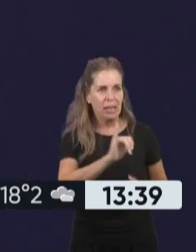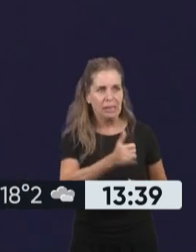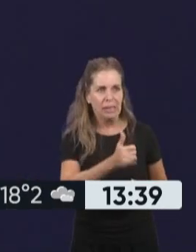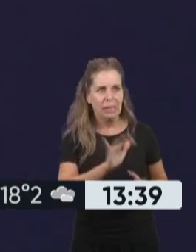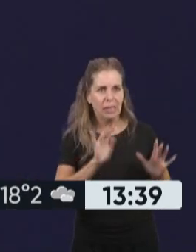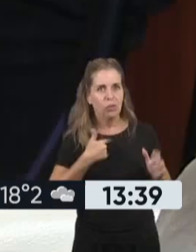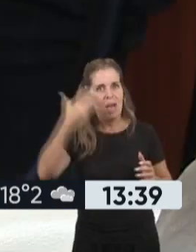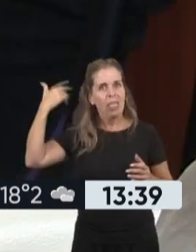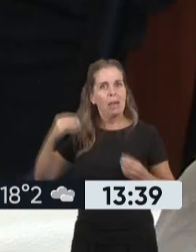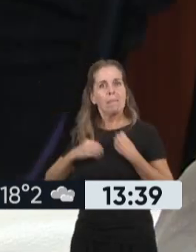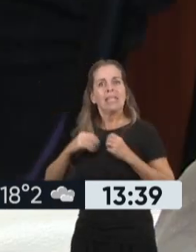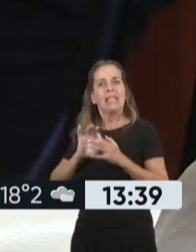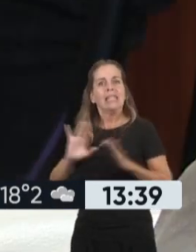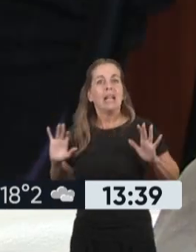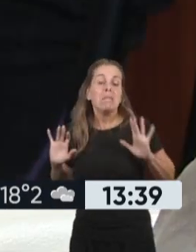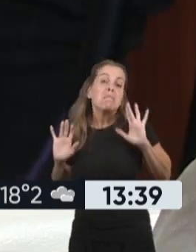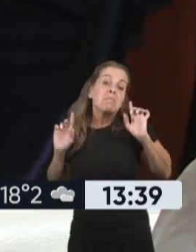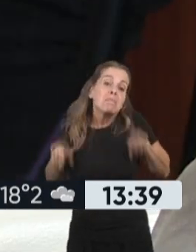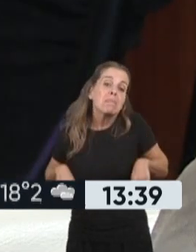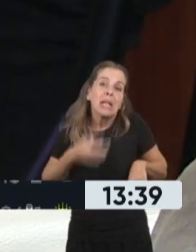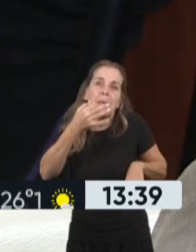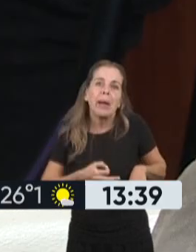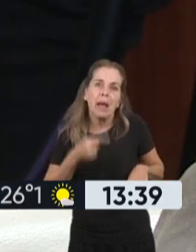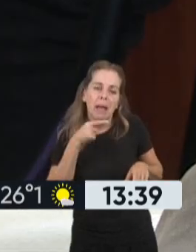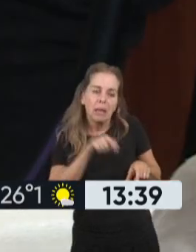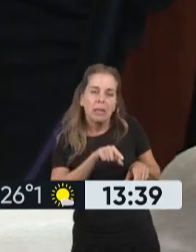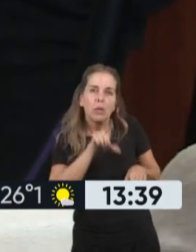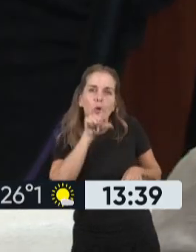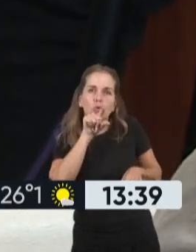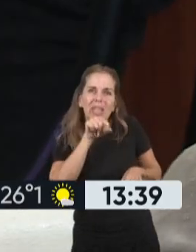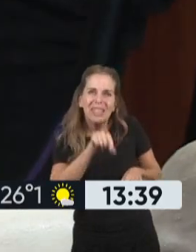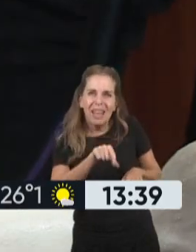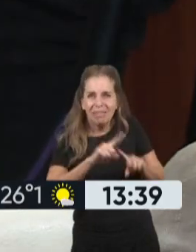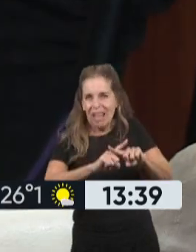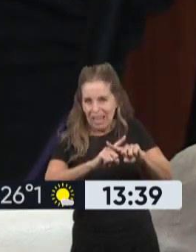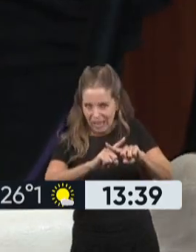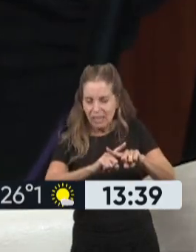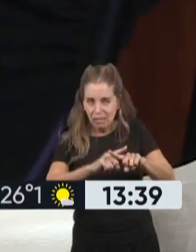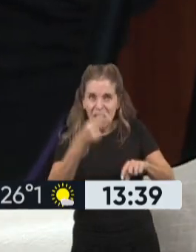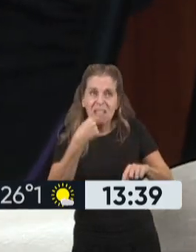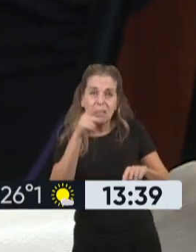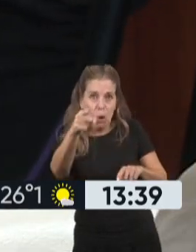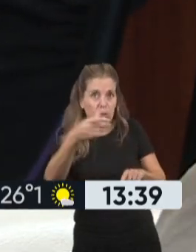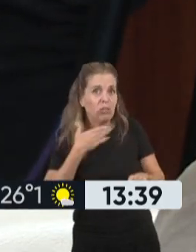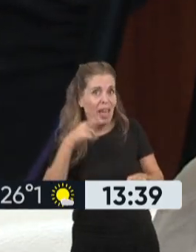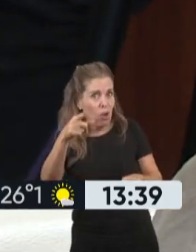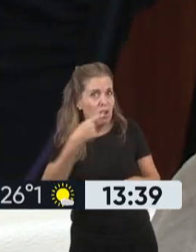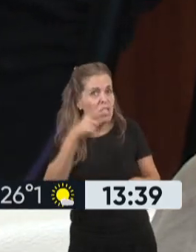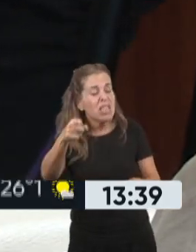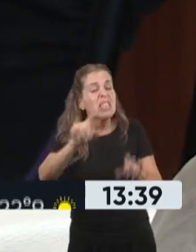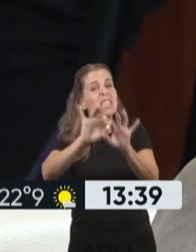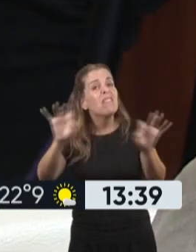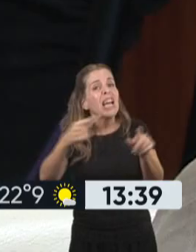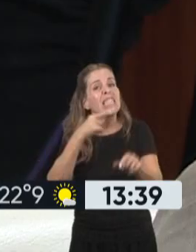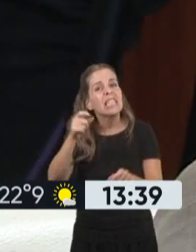sentía libre. Igual no sé si es cierto. ¿Será cierto este tuit? Yo lo comprobé, era cierto. Si querés confirmarlo vos. Arroba M. Adorni. Dice, tener que recurrir al FMI solo deja en